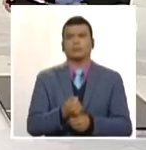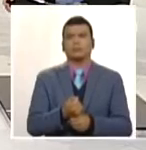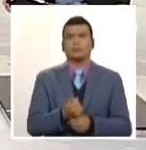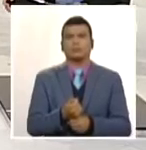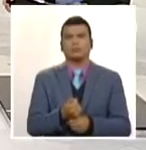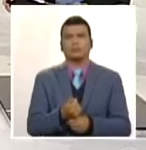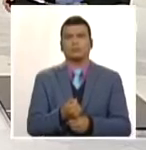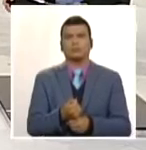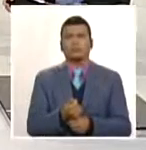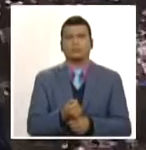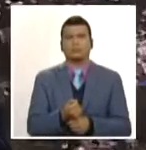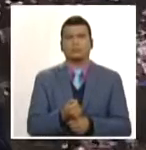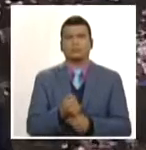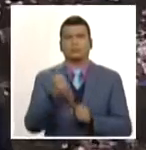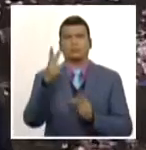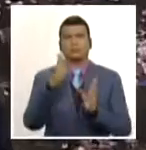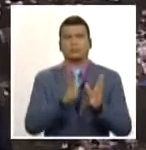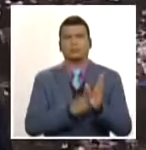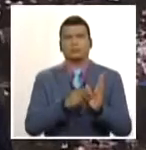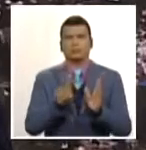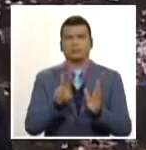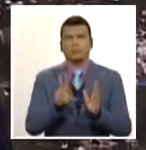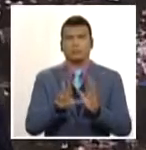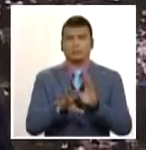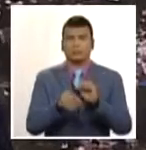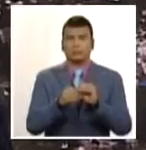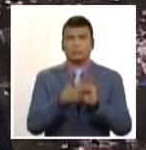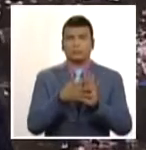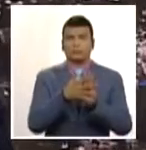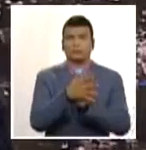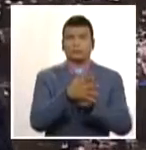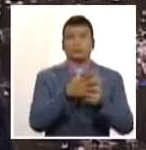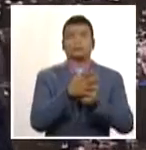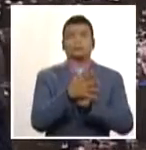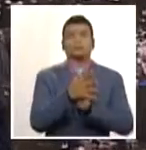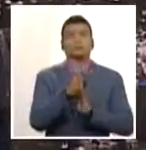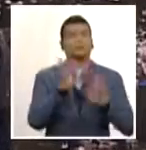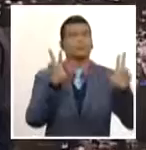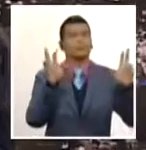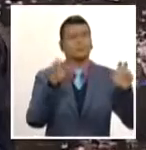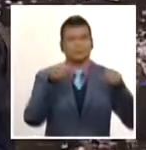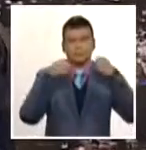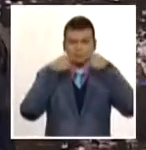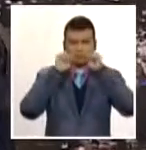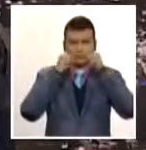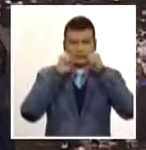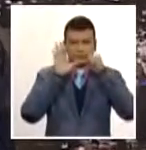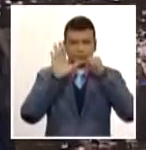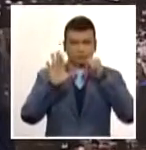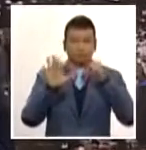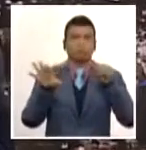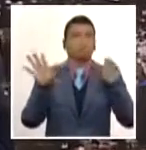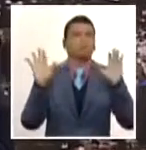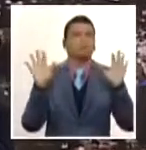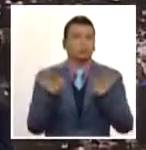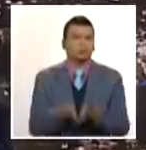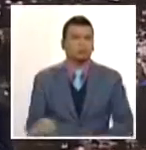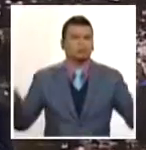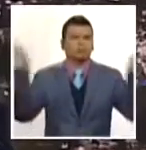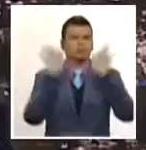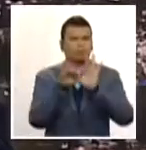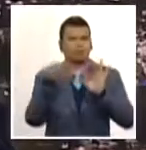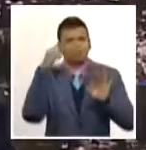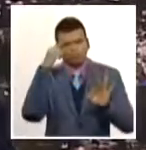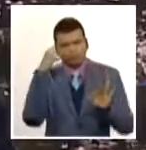volviendo al tema, sin duda que la caña de azúcar es un factor que pesa mucho en el